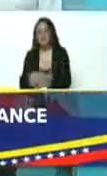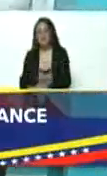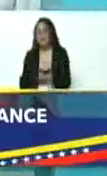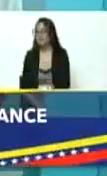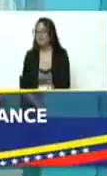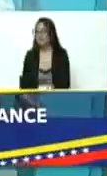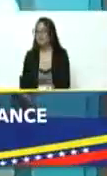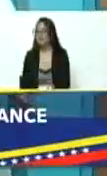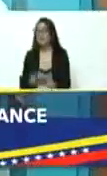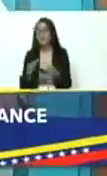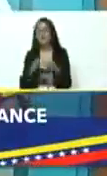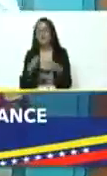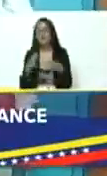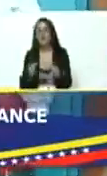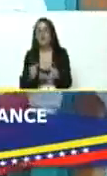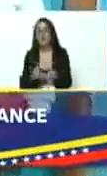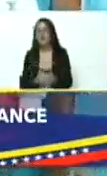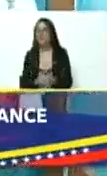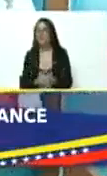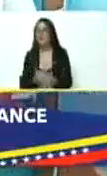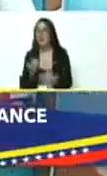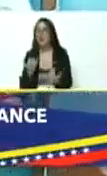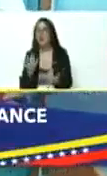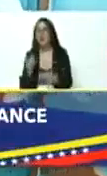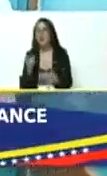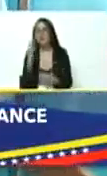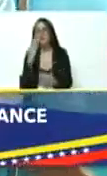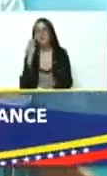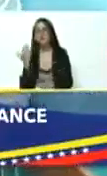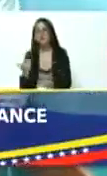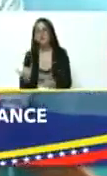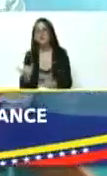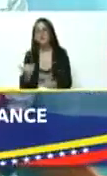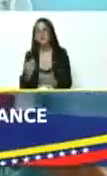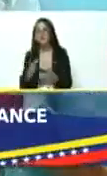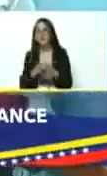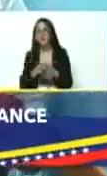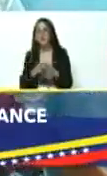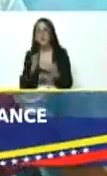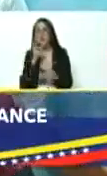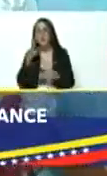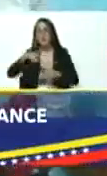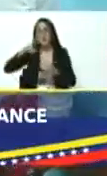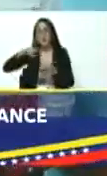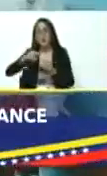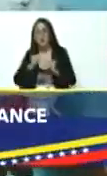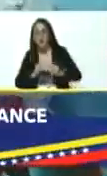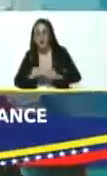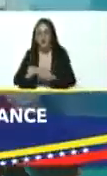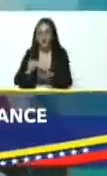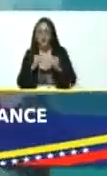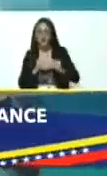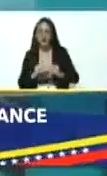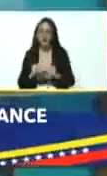Este es el cuerpo de guardia, correcto. Ahí viene ahora la ecografía. Están todavía, mira, pintando, arreglando,